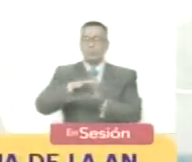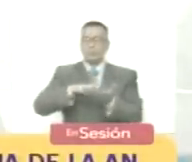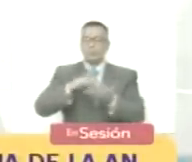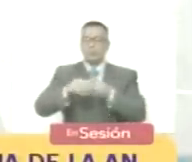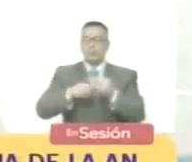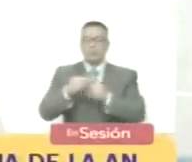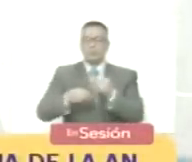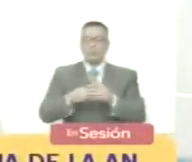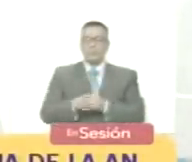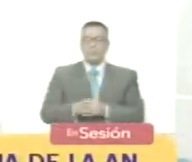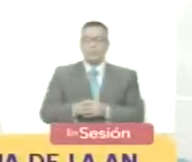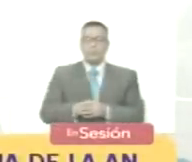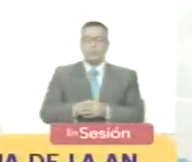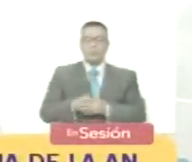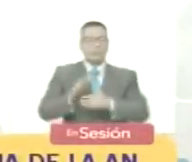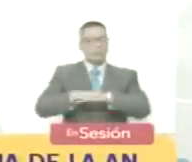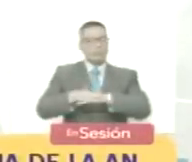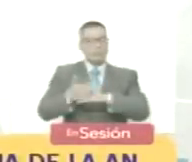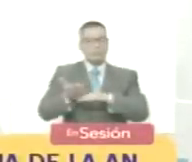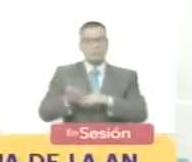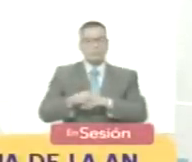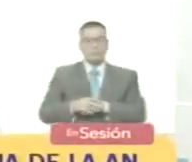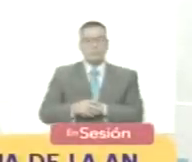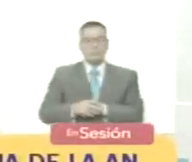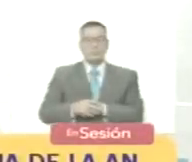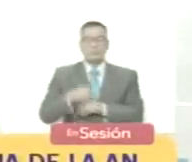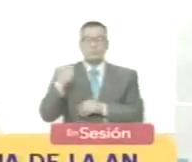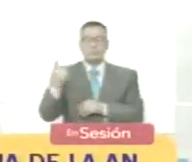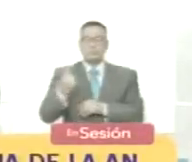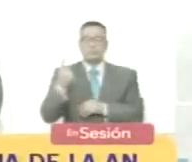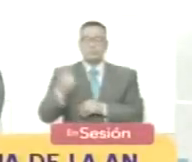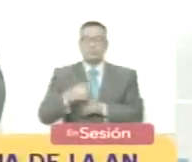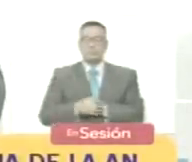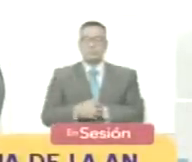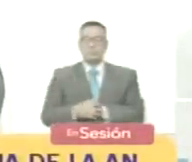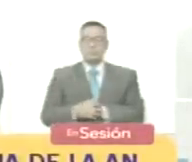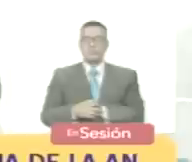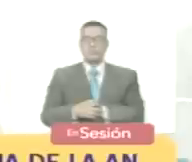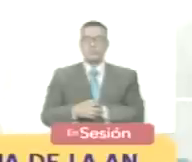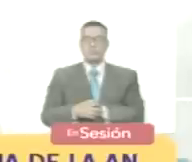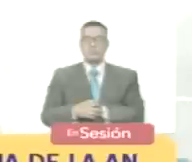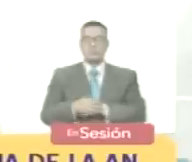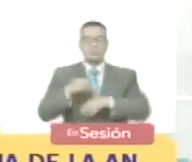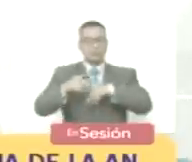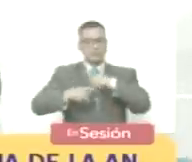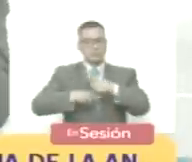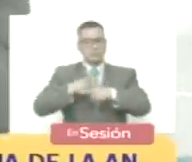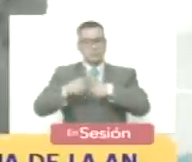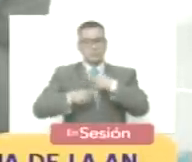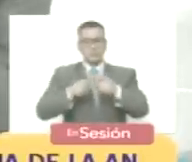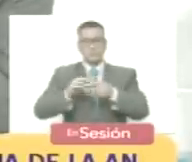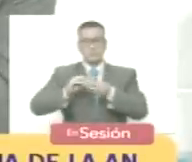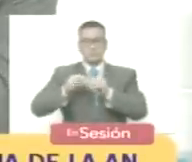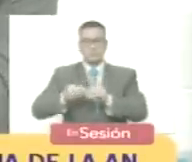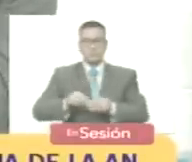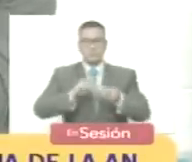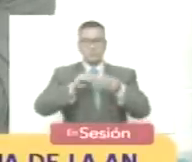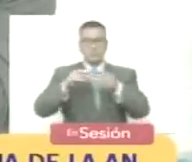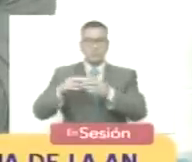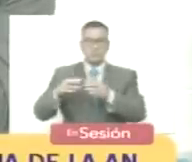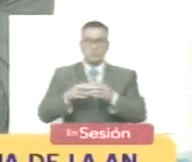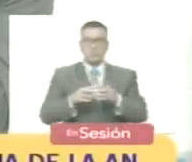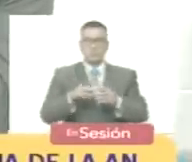presentadas, porque no solamente el proceso de recuperación del tejido